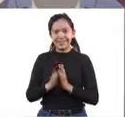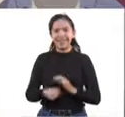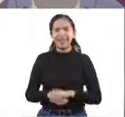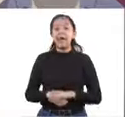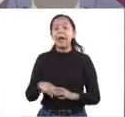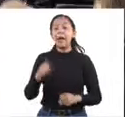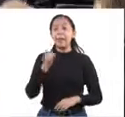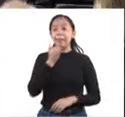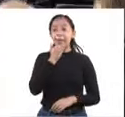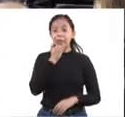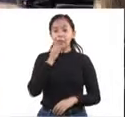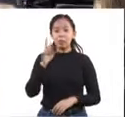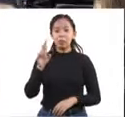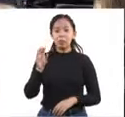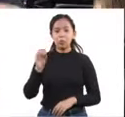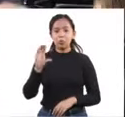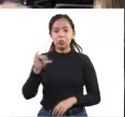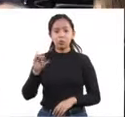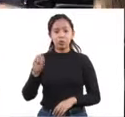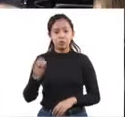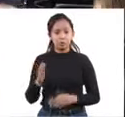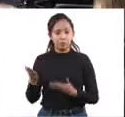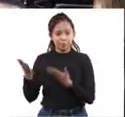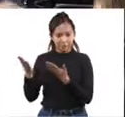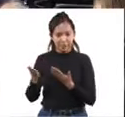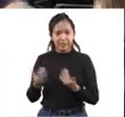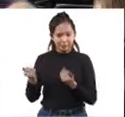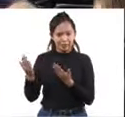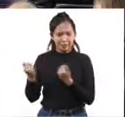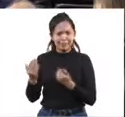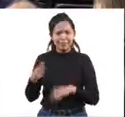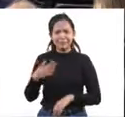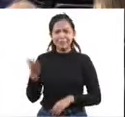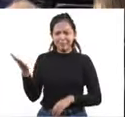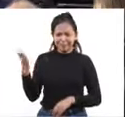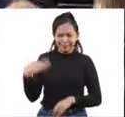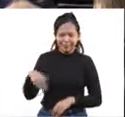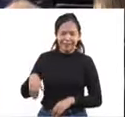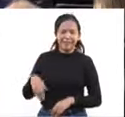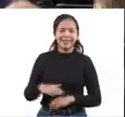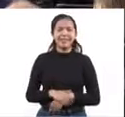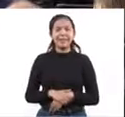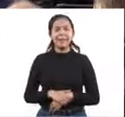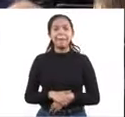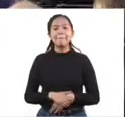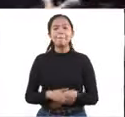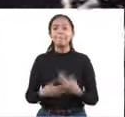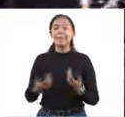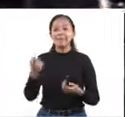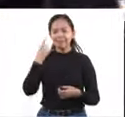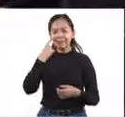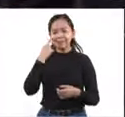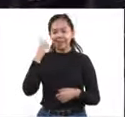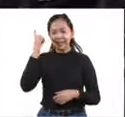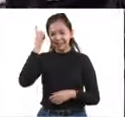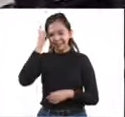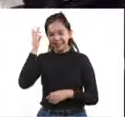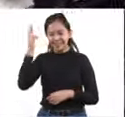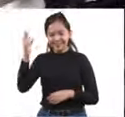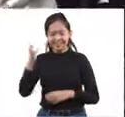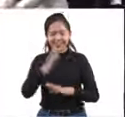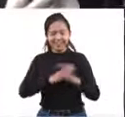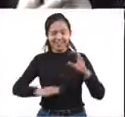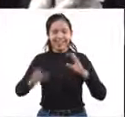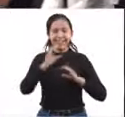Rocío. Mira, la doctora, ven, añadió al programa a Rocío. Por eso, no, oye, pues ella